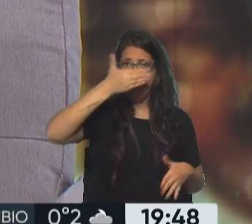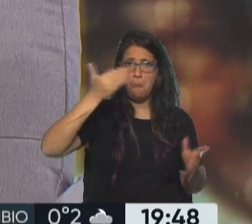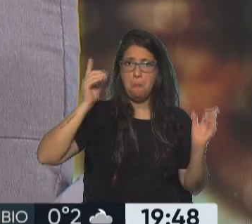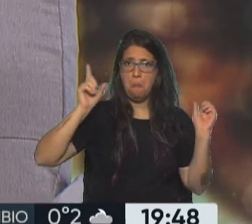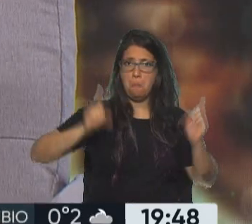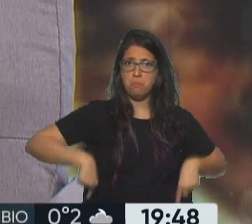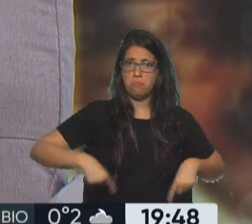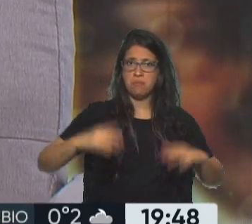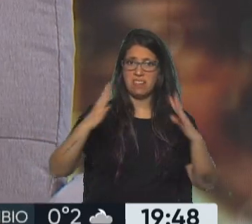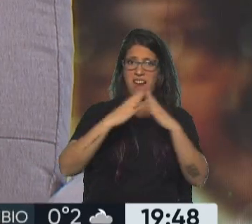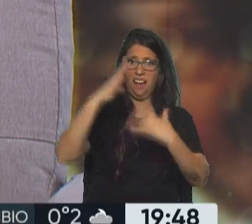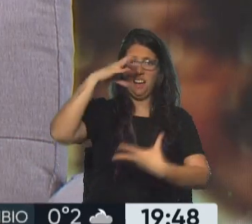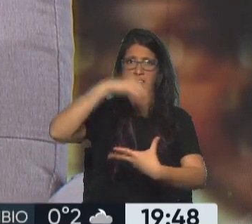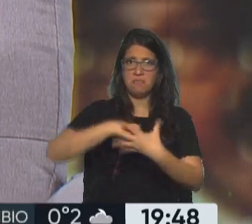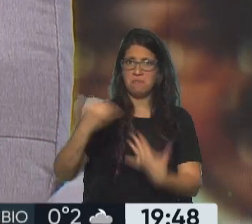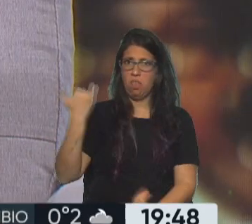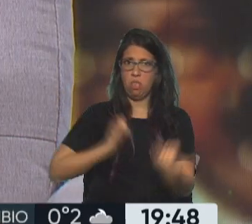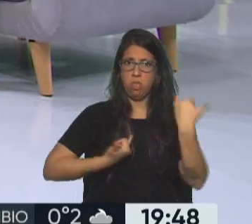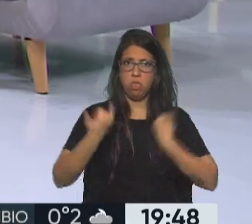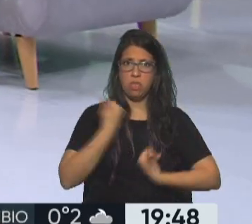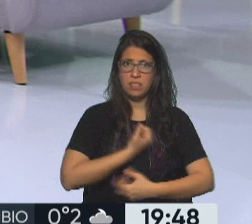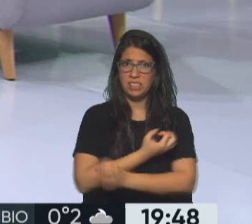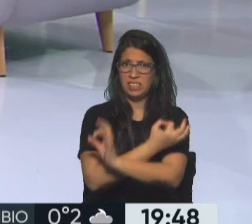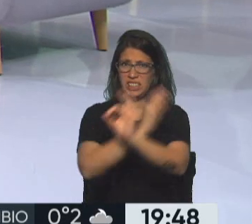vedada dentro Claro. Nadie te la contó. Y no,